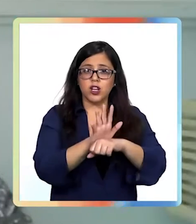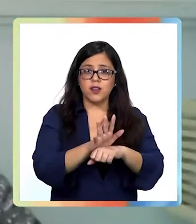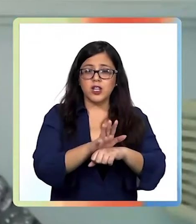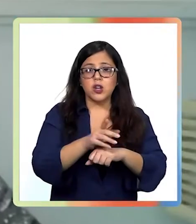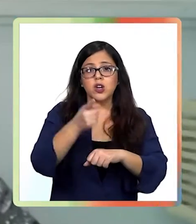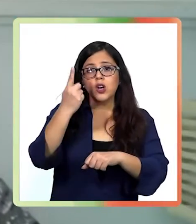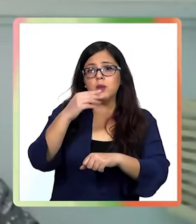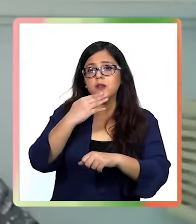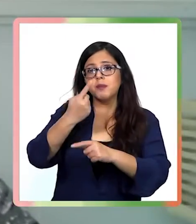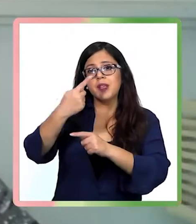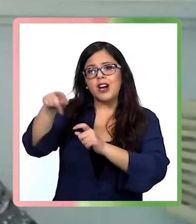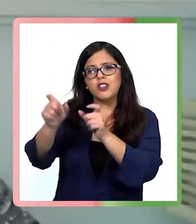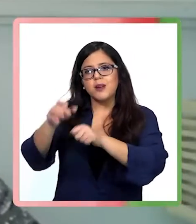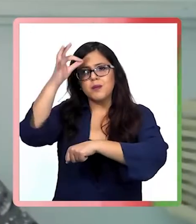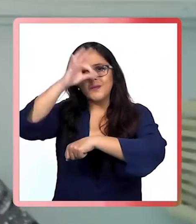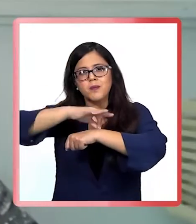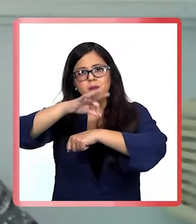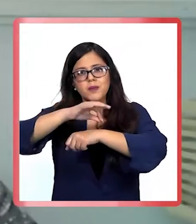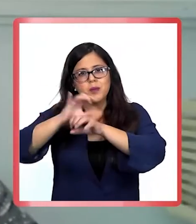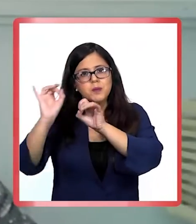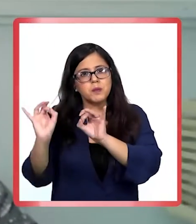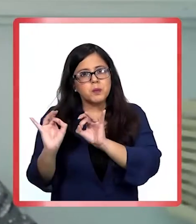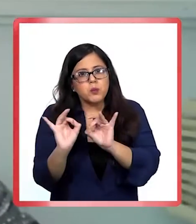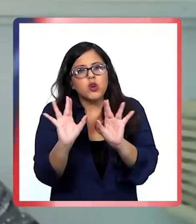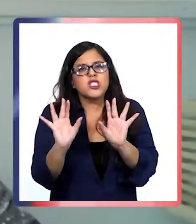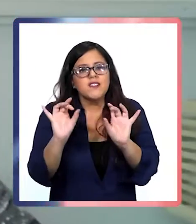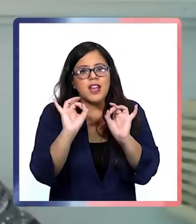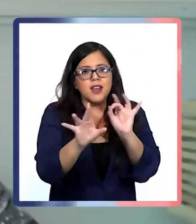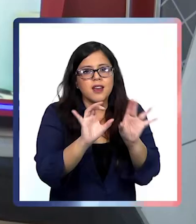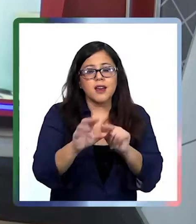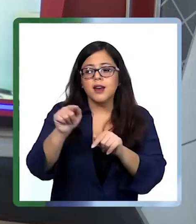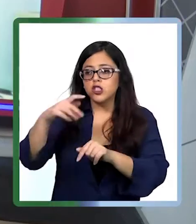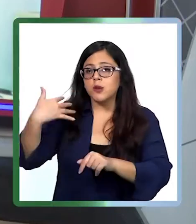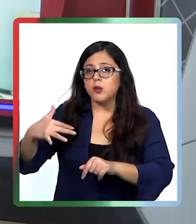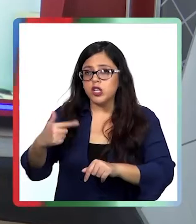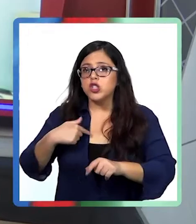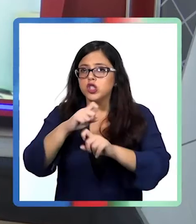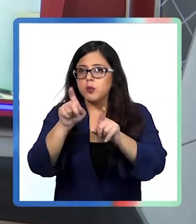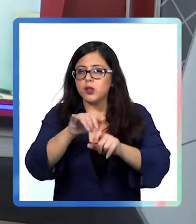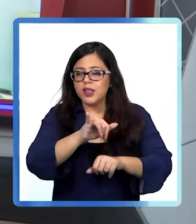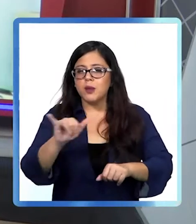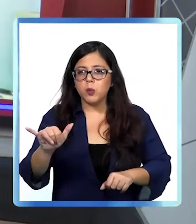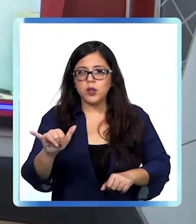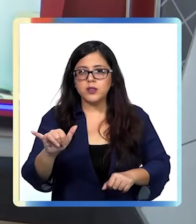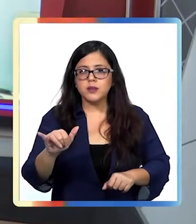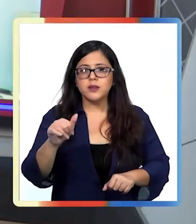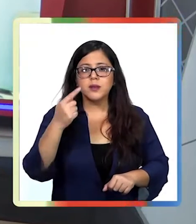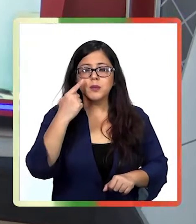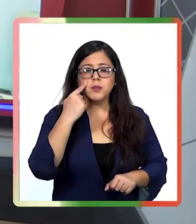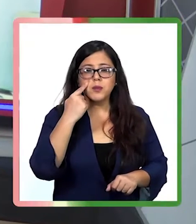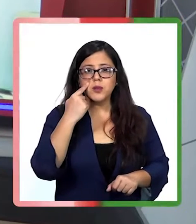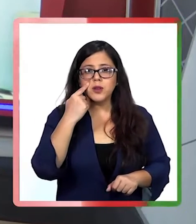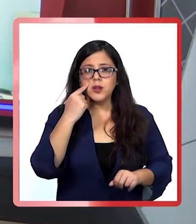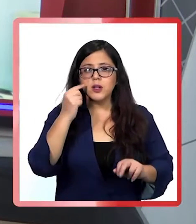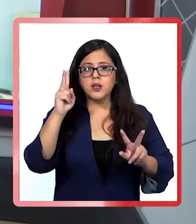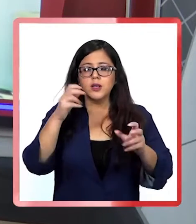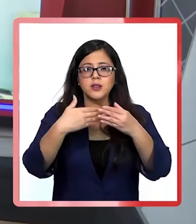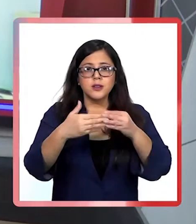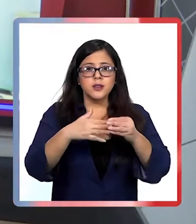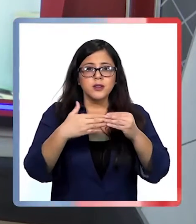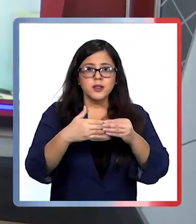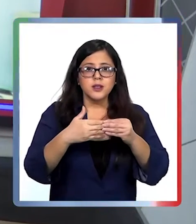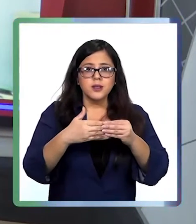riesgo del SARS-CoV-2, sino también de los otros virus respiratorios. Ese es un punto muy importante, doctora, se lo voy a preguntar más adelante,